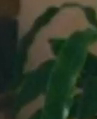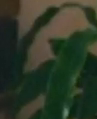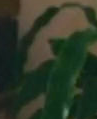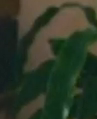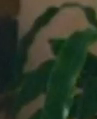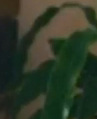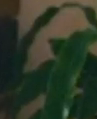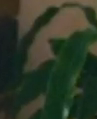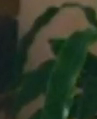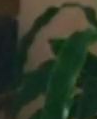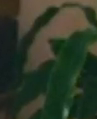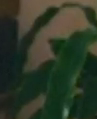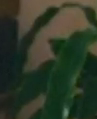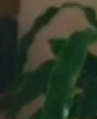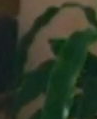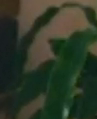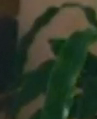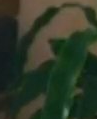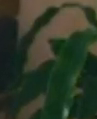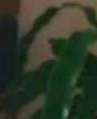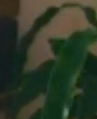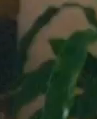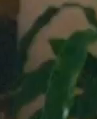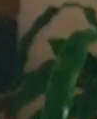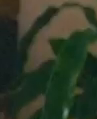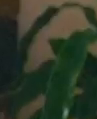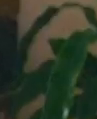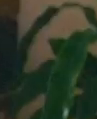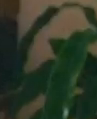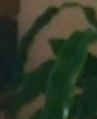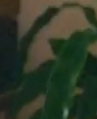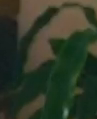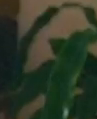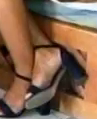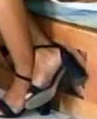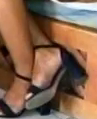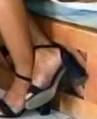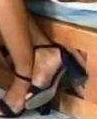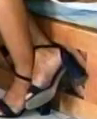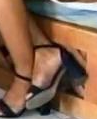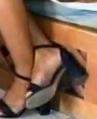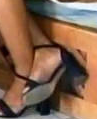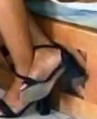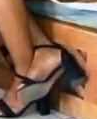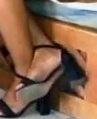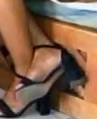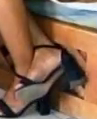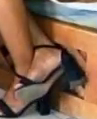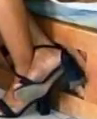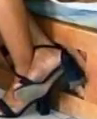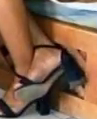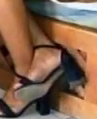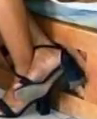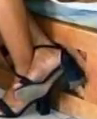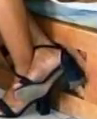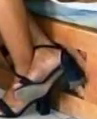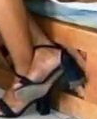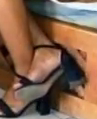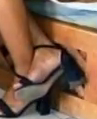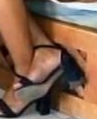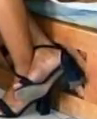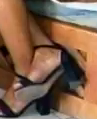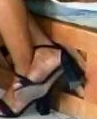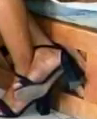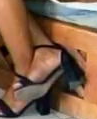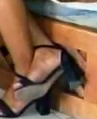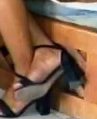para ser un periodista que se especialice en temas sociales, al mismo tiempo tiene que ser un especialista o